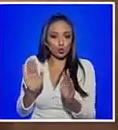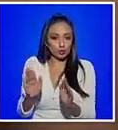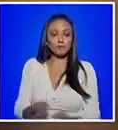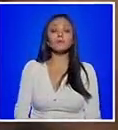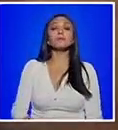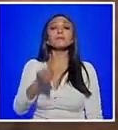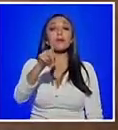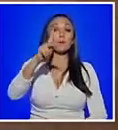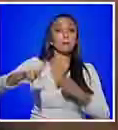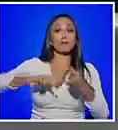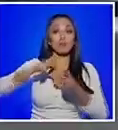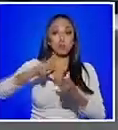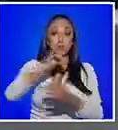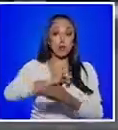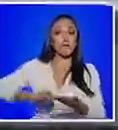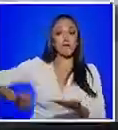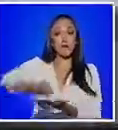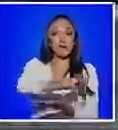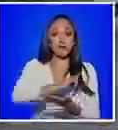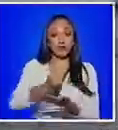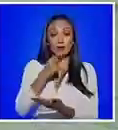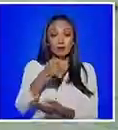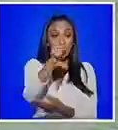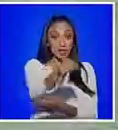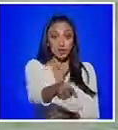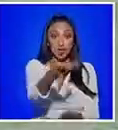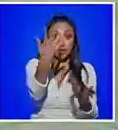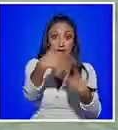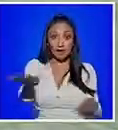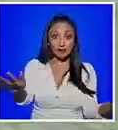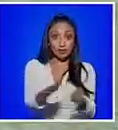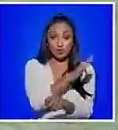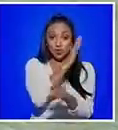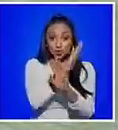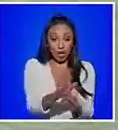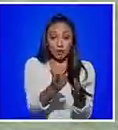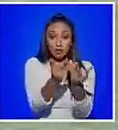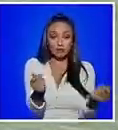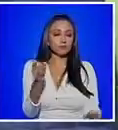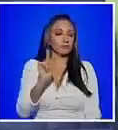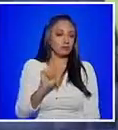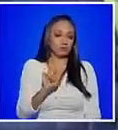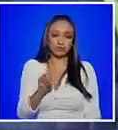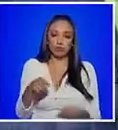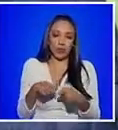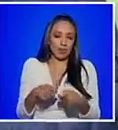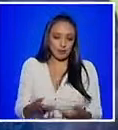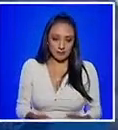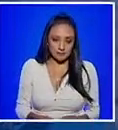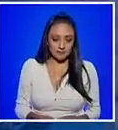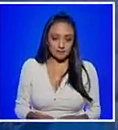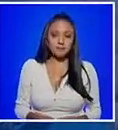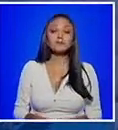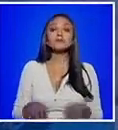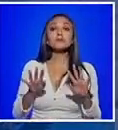de la Prefectura de Imbabura, dice que esto no es suficiente para recuperar su estado natural. El